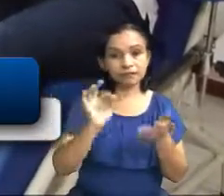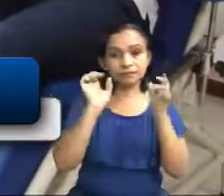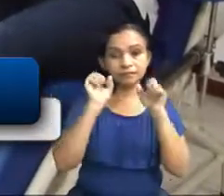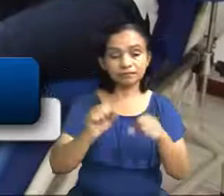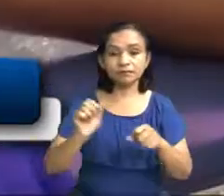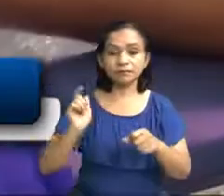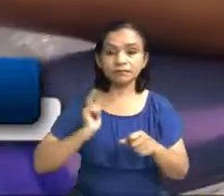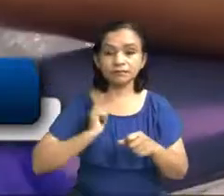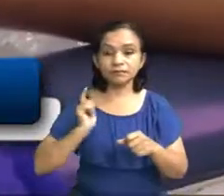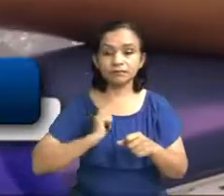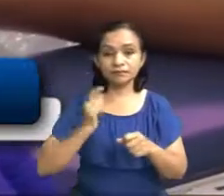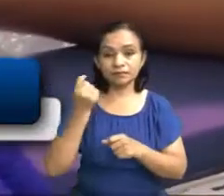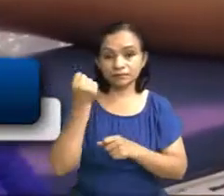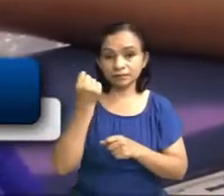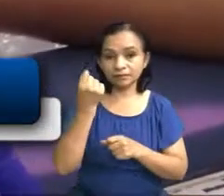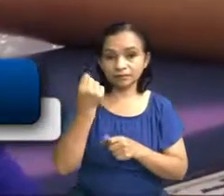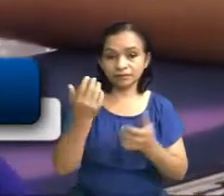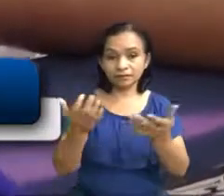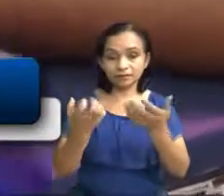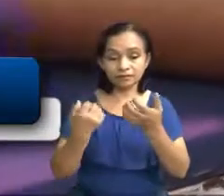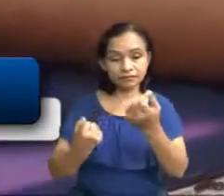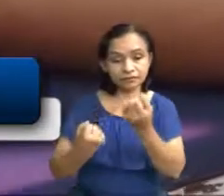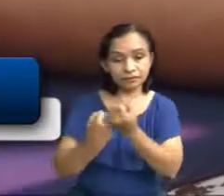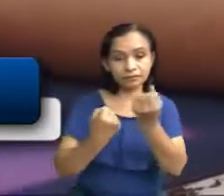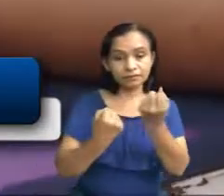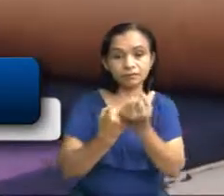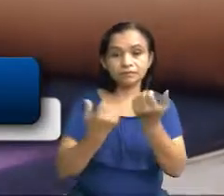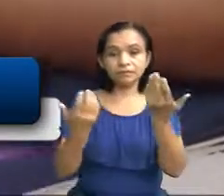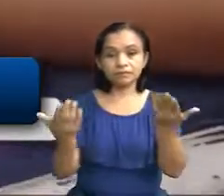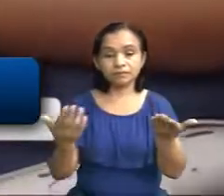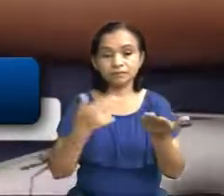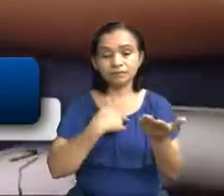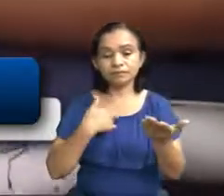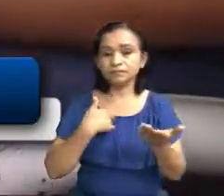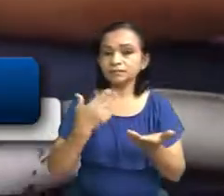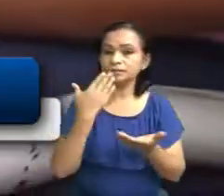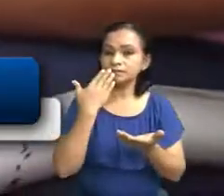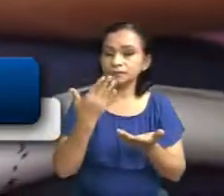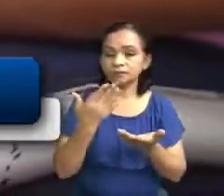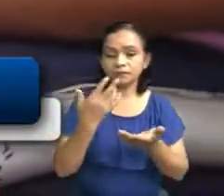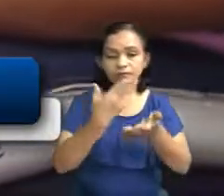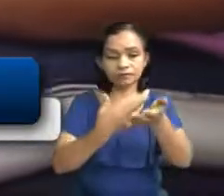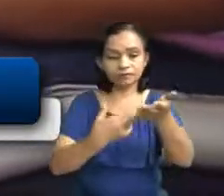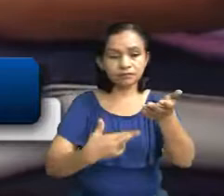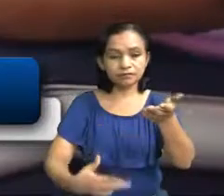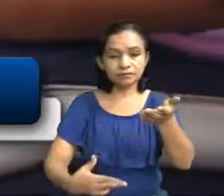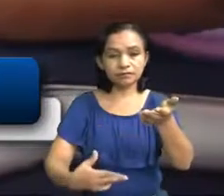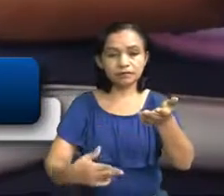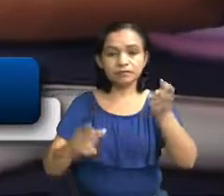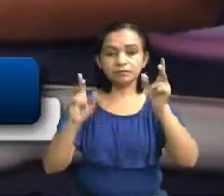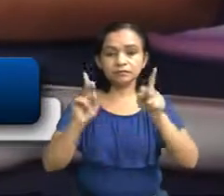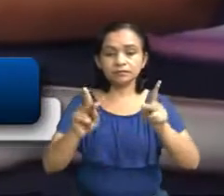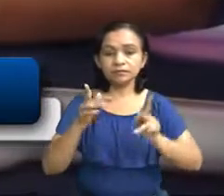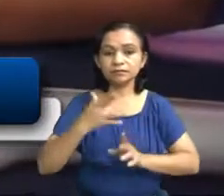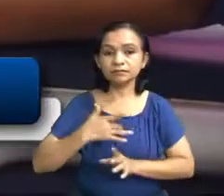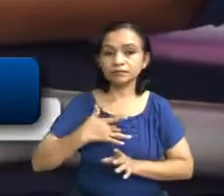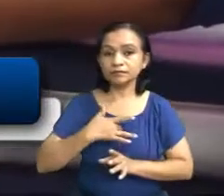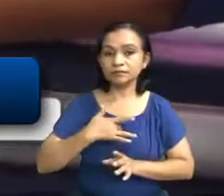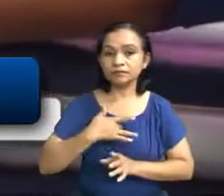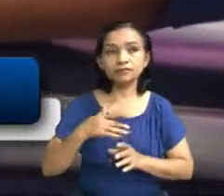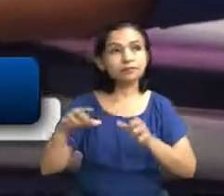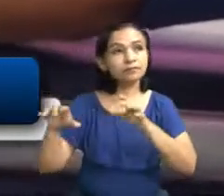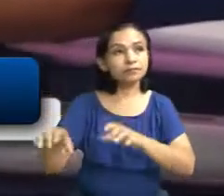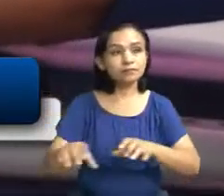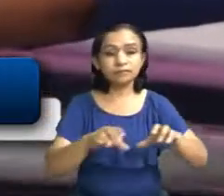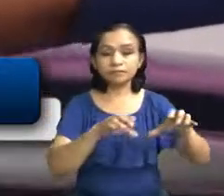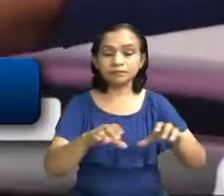cumplir, y solo nos falta el deseo de cooperar, de colaborar, dar generosamente un poquito de sangre para el que la necesita. Doctor, hábleme de esas